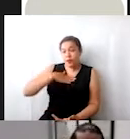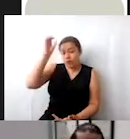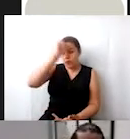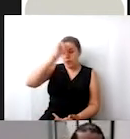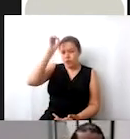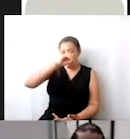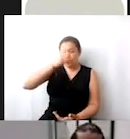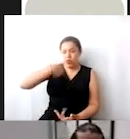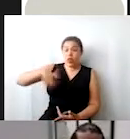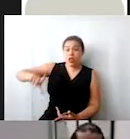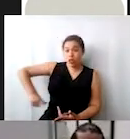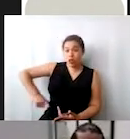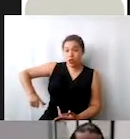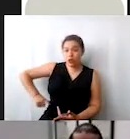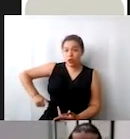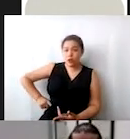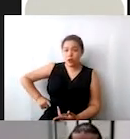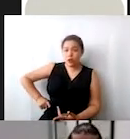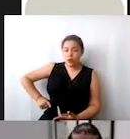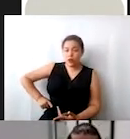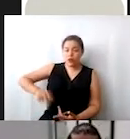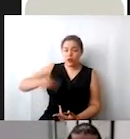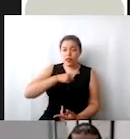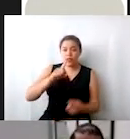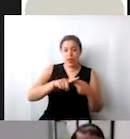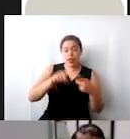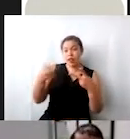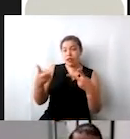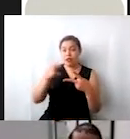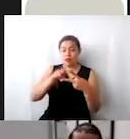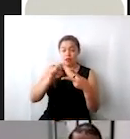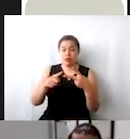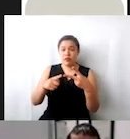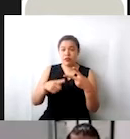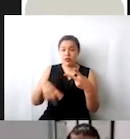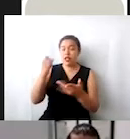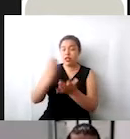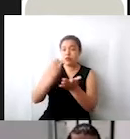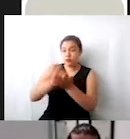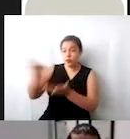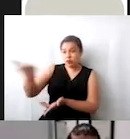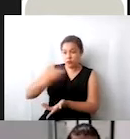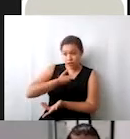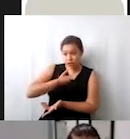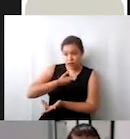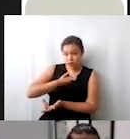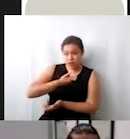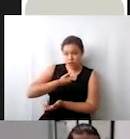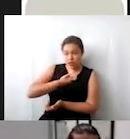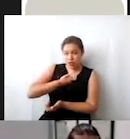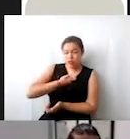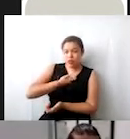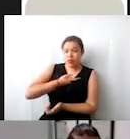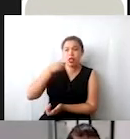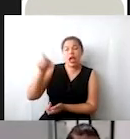Estado tiene que garantizar las dos cosas. Uno, el cobro de impuestos. Si no